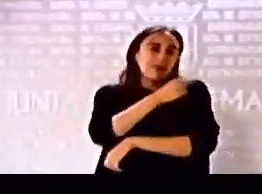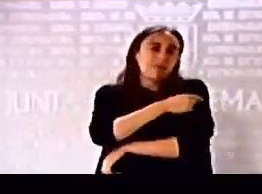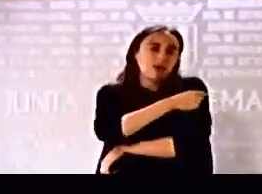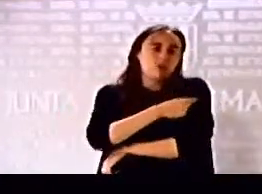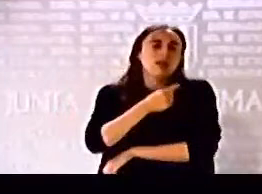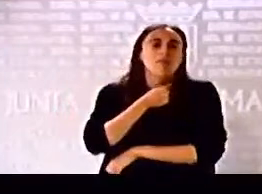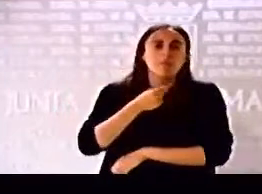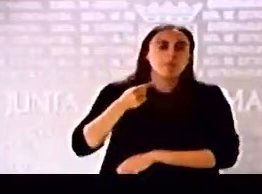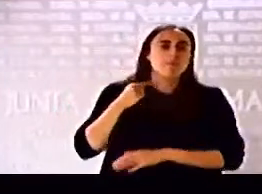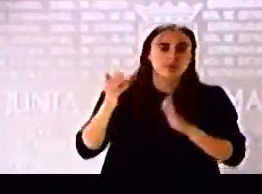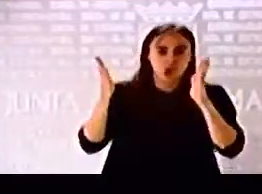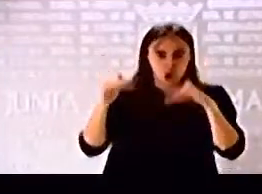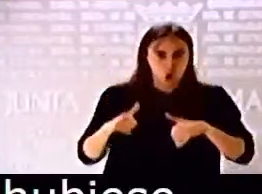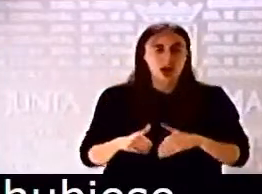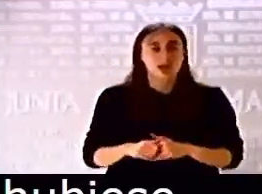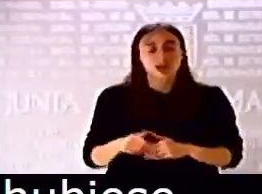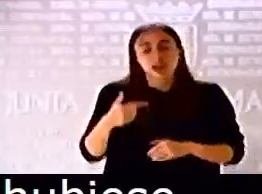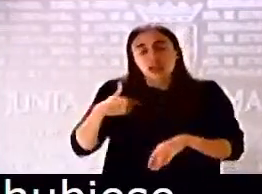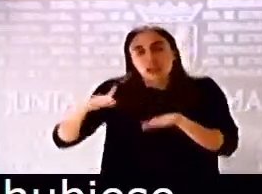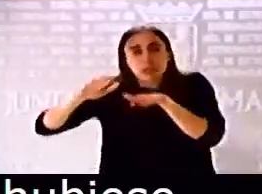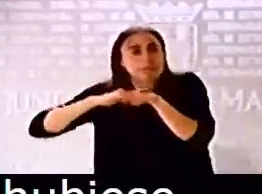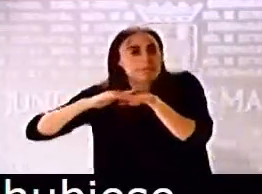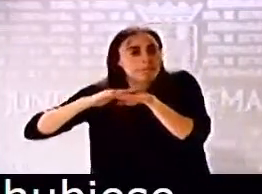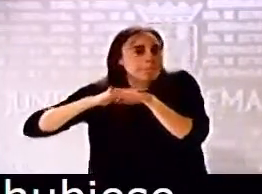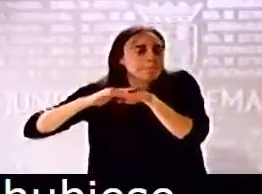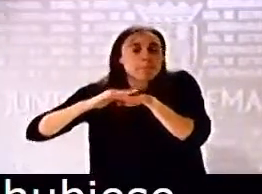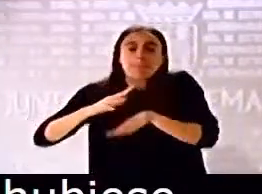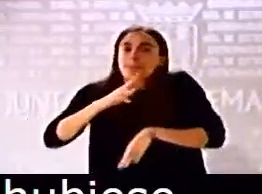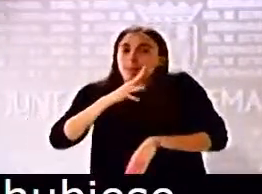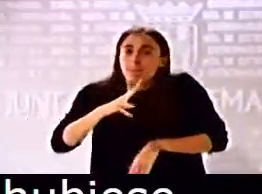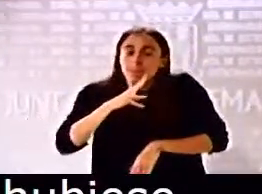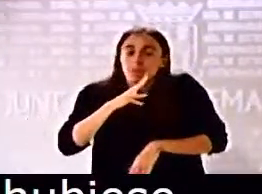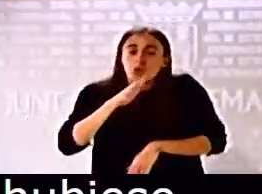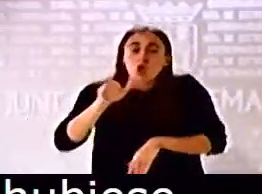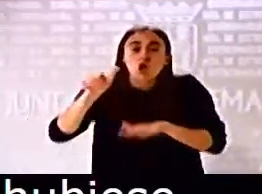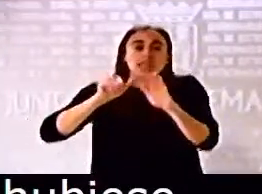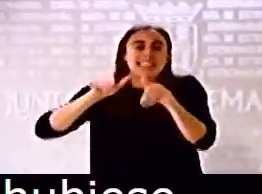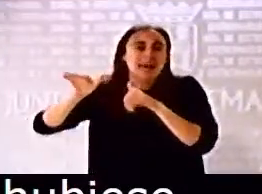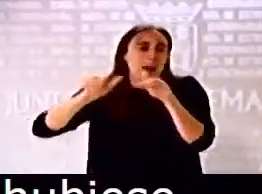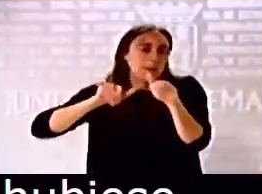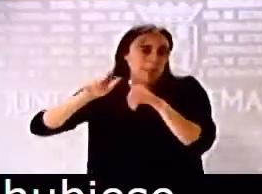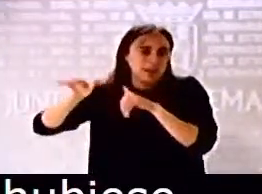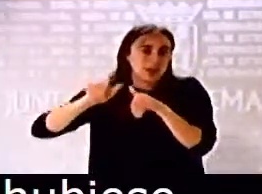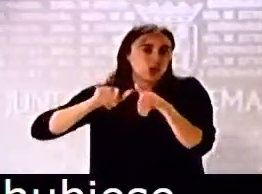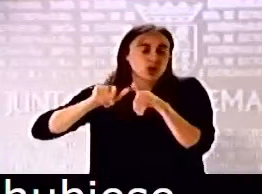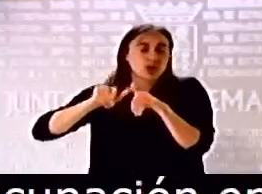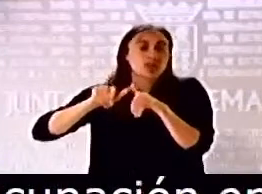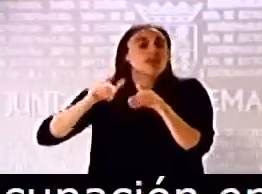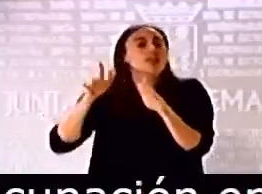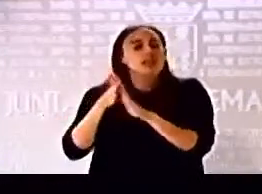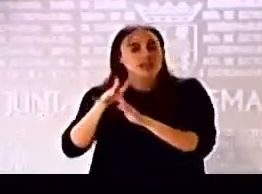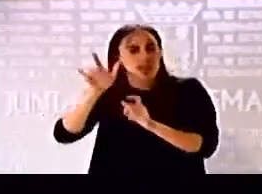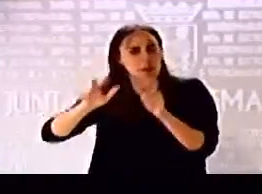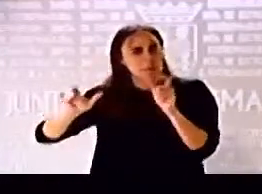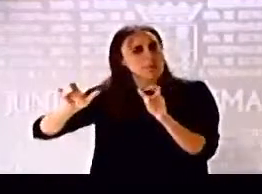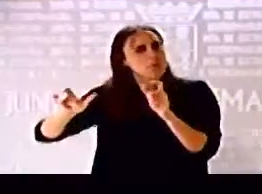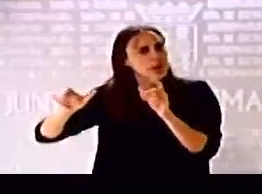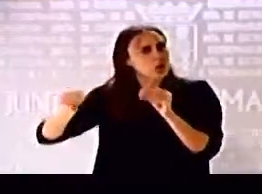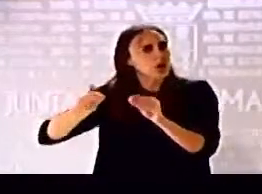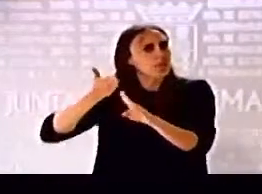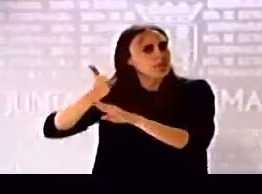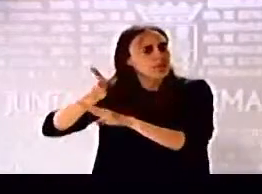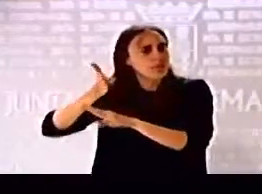Badajoz. Puedo pedir disculpas que hayamos hecho un llamamiento masivo, que hayan acudido mucha gente, más